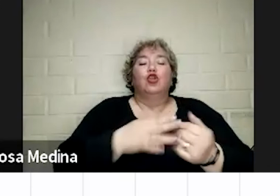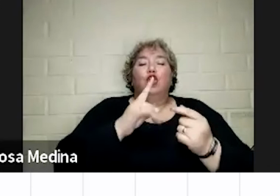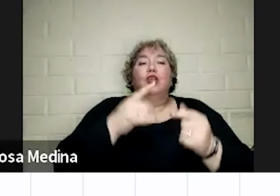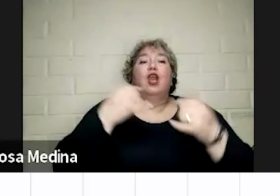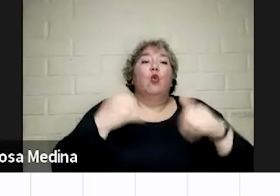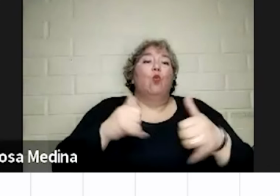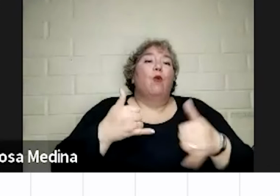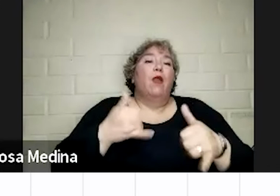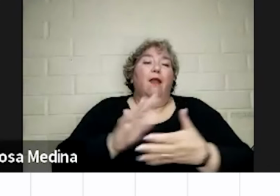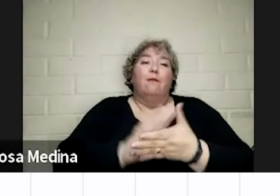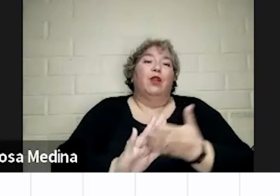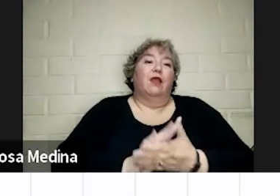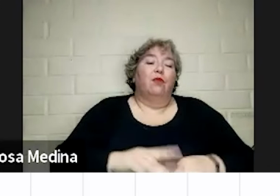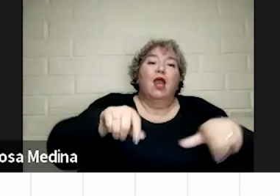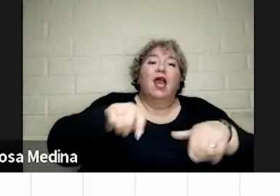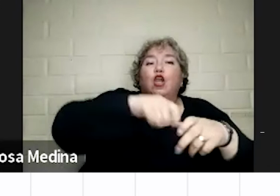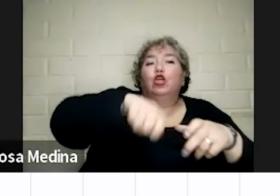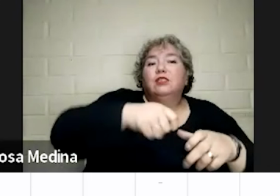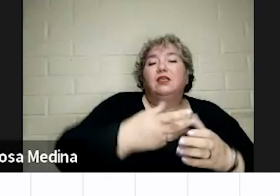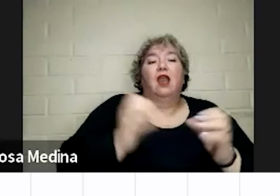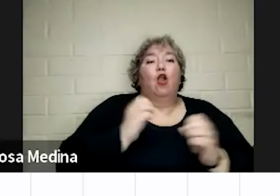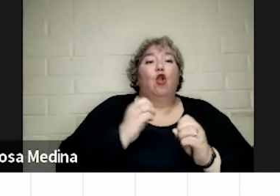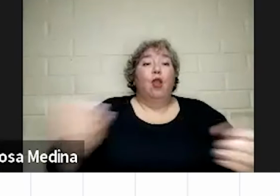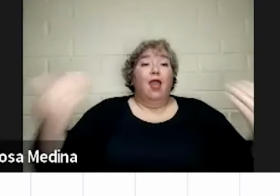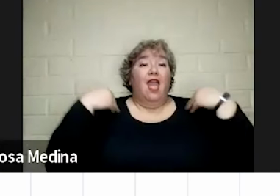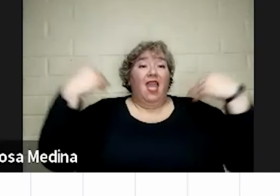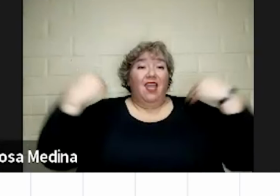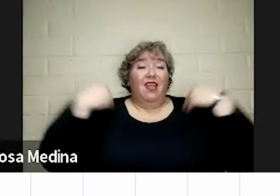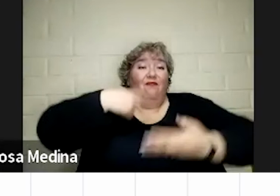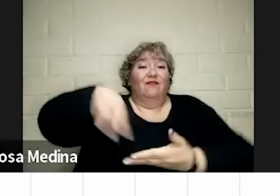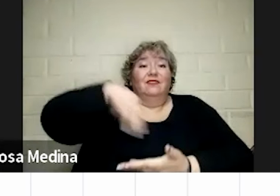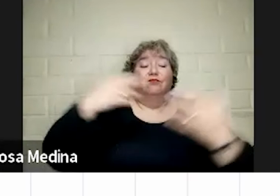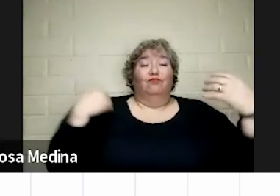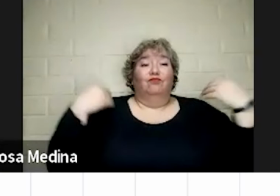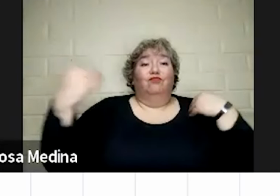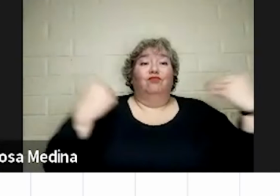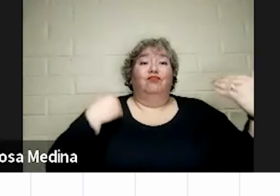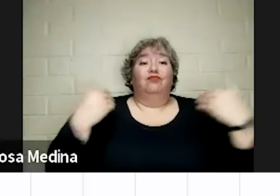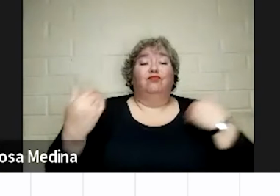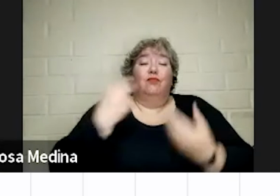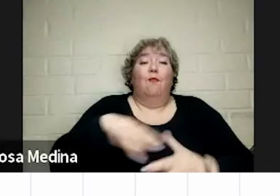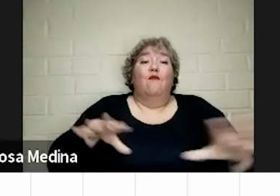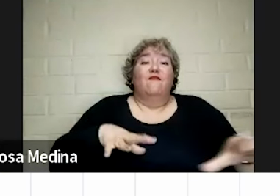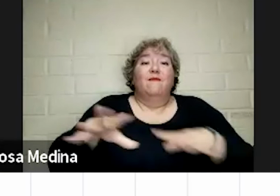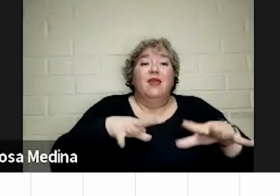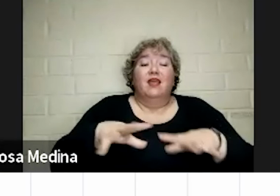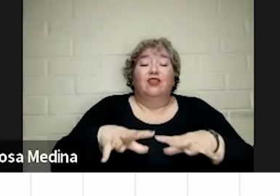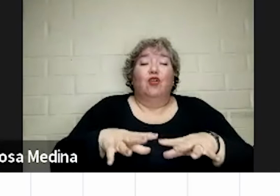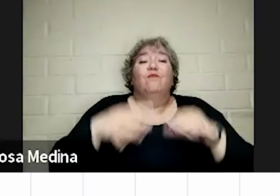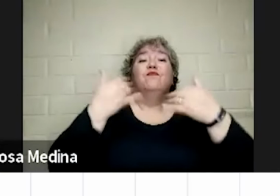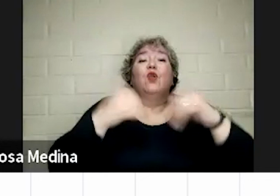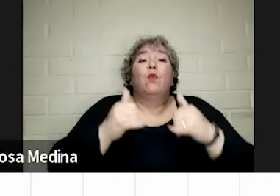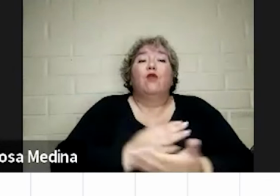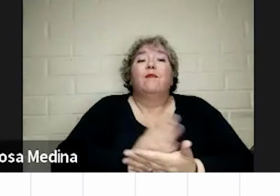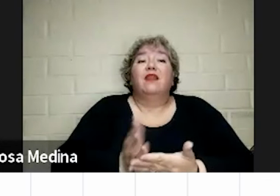la cocina, a tal cosa, juegos aeróbicos que involucren como el movimiento, juegos de